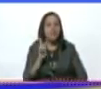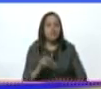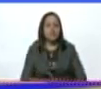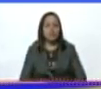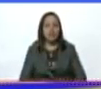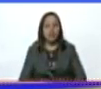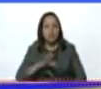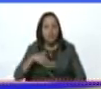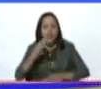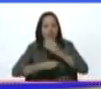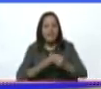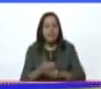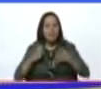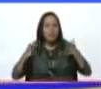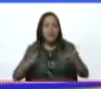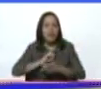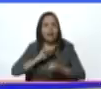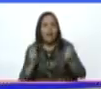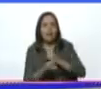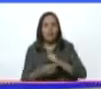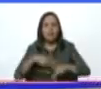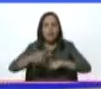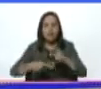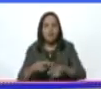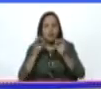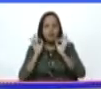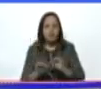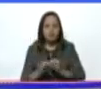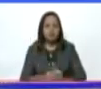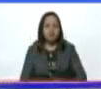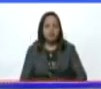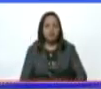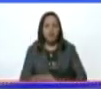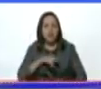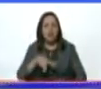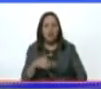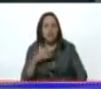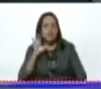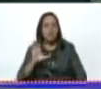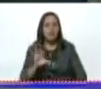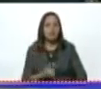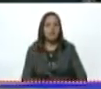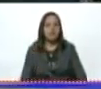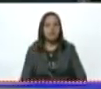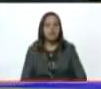para hacer un gran cambio y un gran proceso de rectificación en nuestra patria.